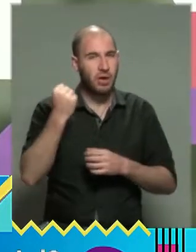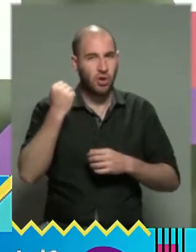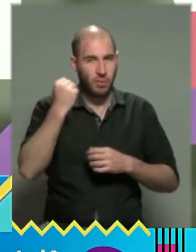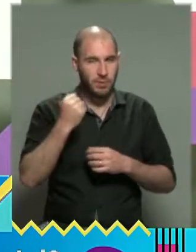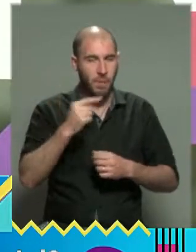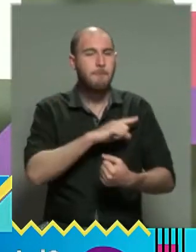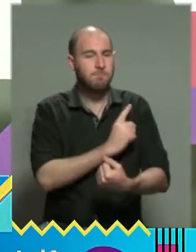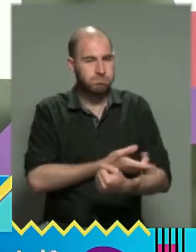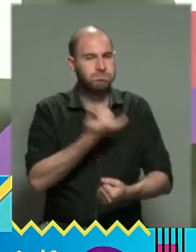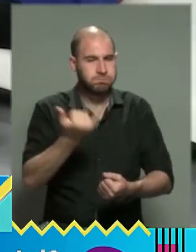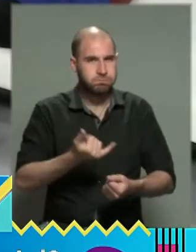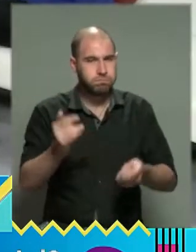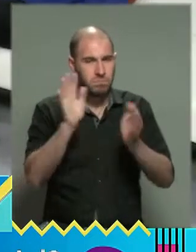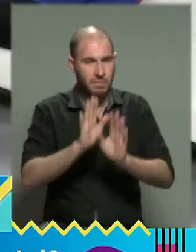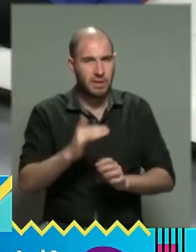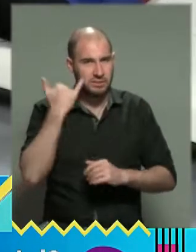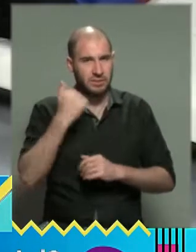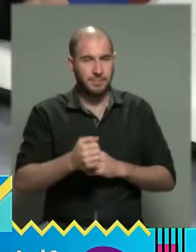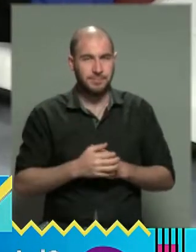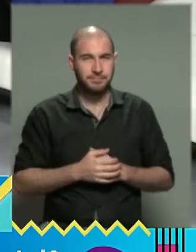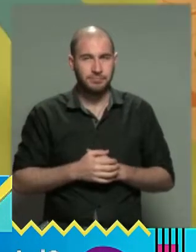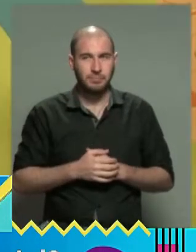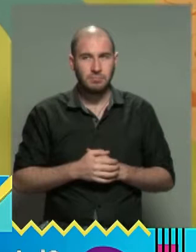muy poderoso, organizado,